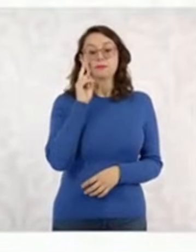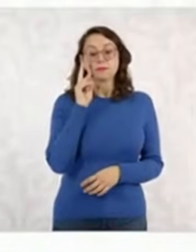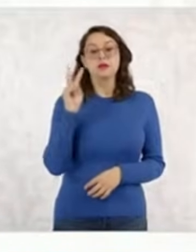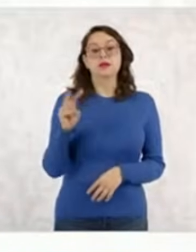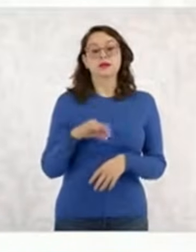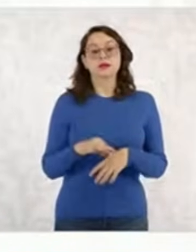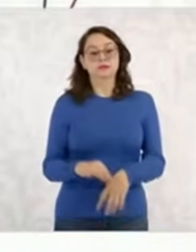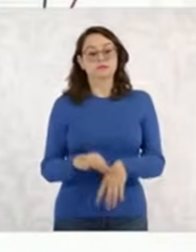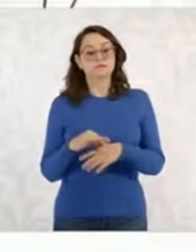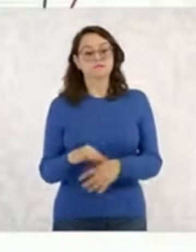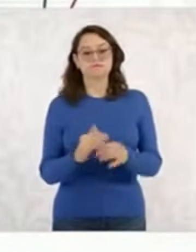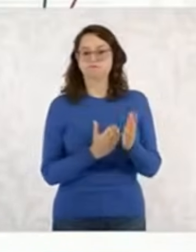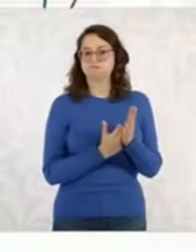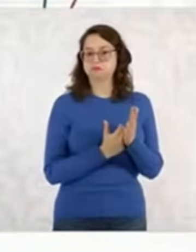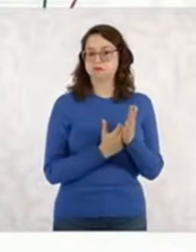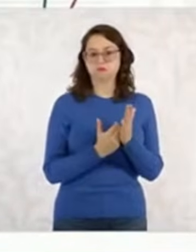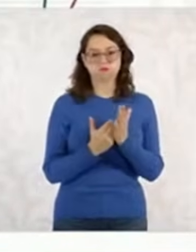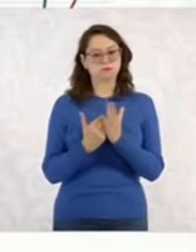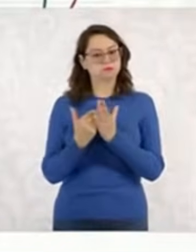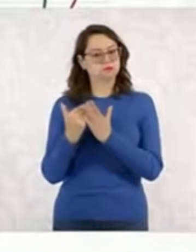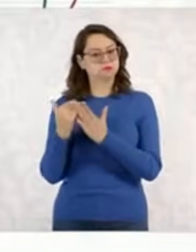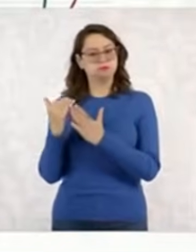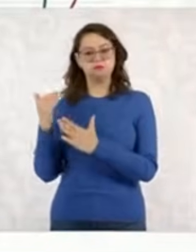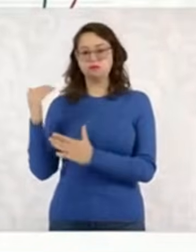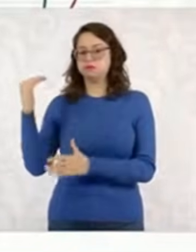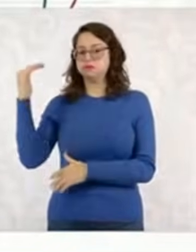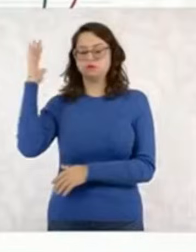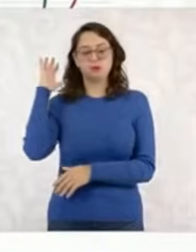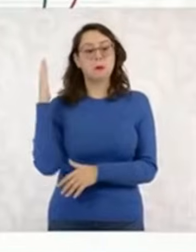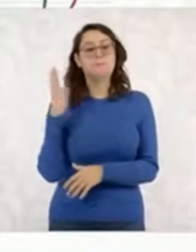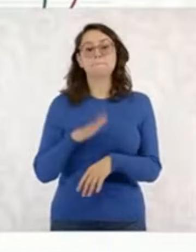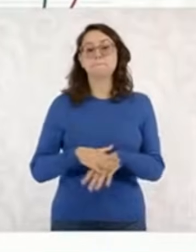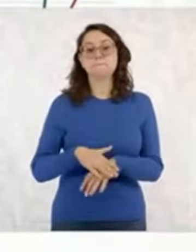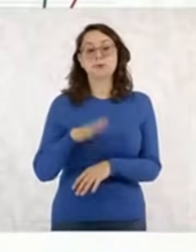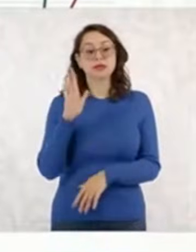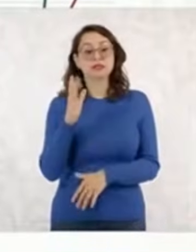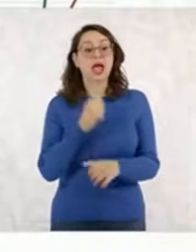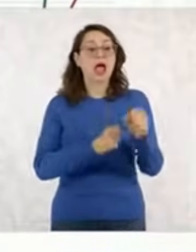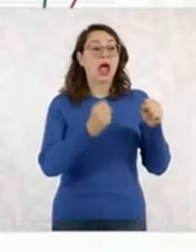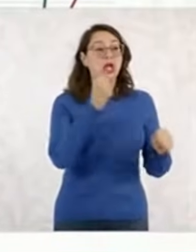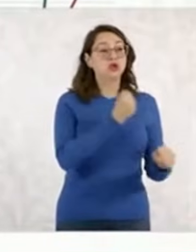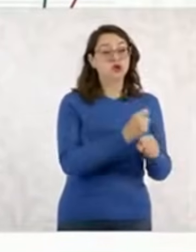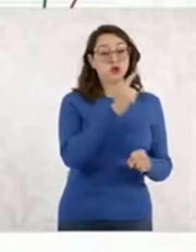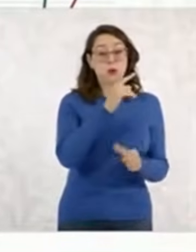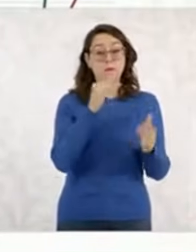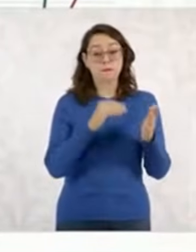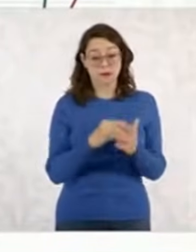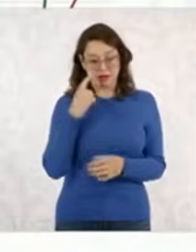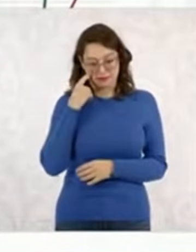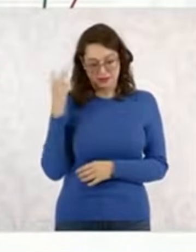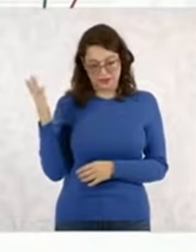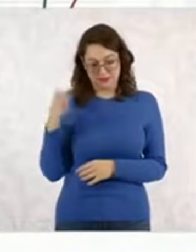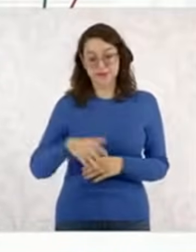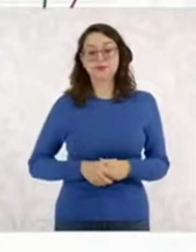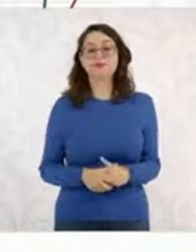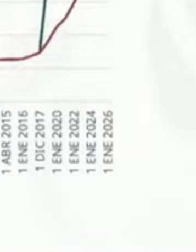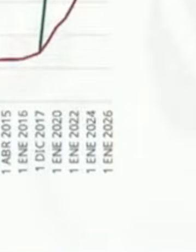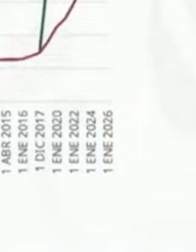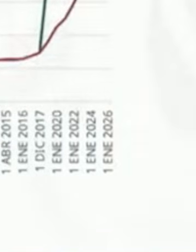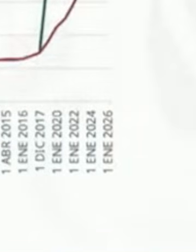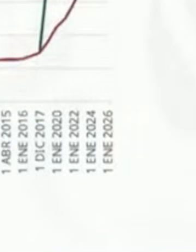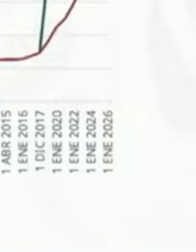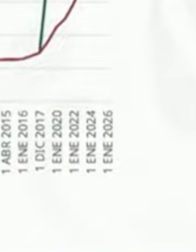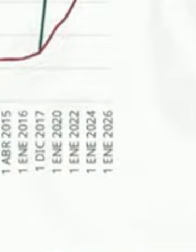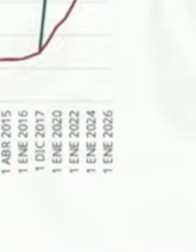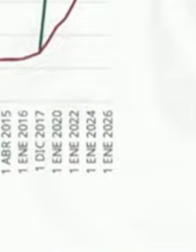nivel más alto que se ha tenido en registro del salario desde el año de 1980, con ello pues también